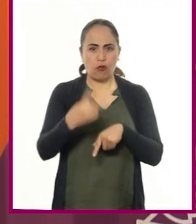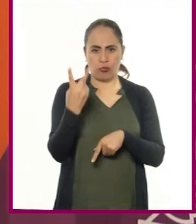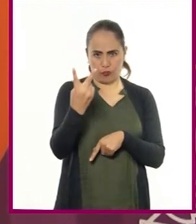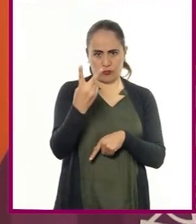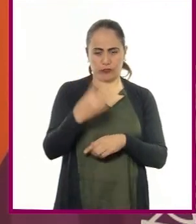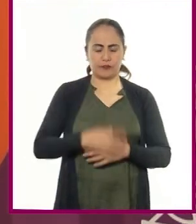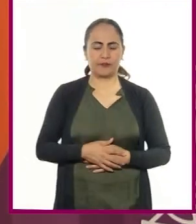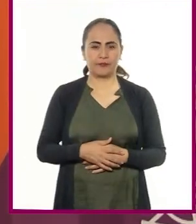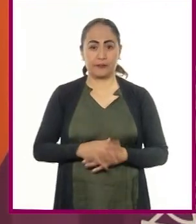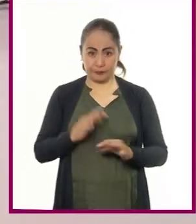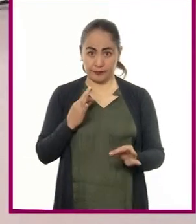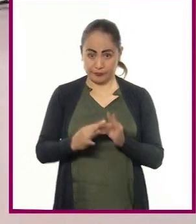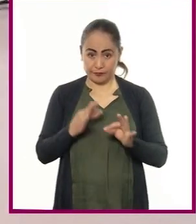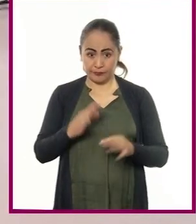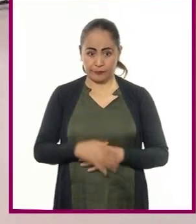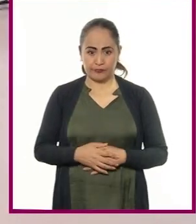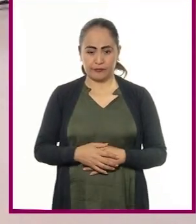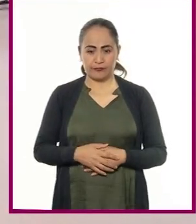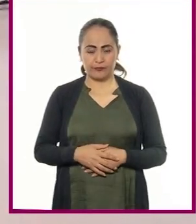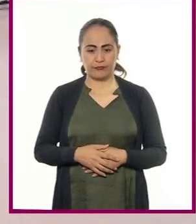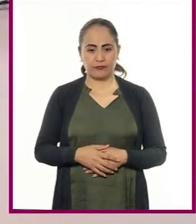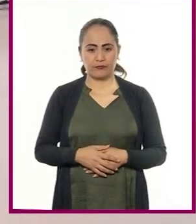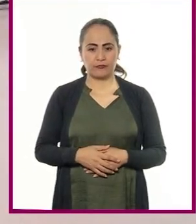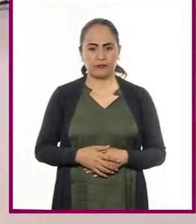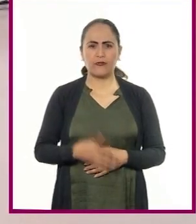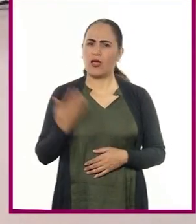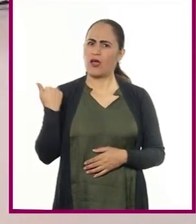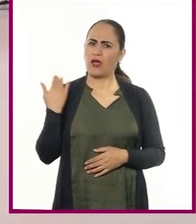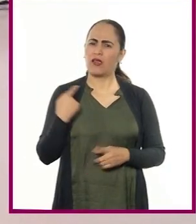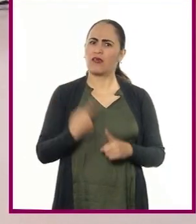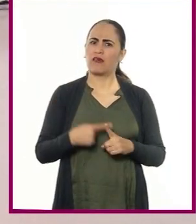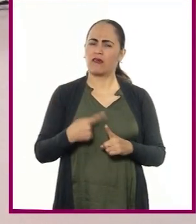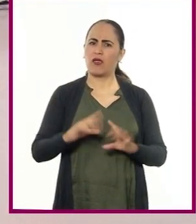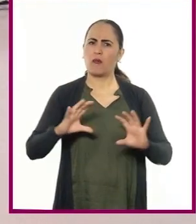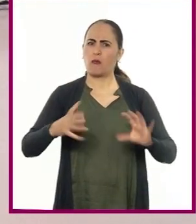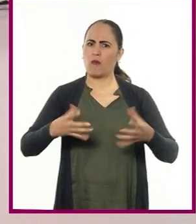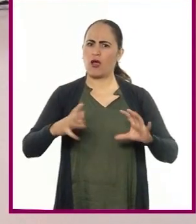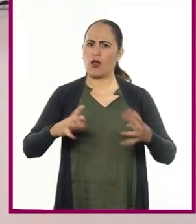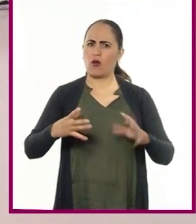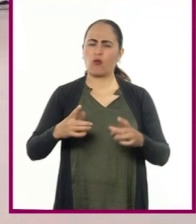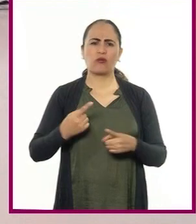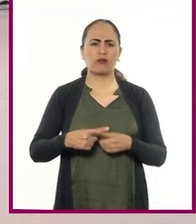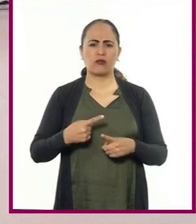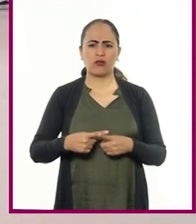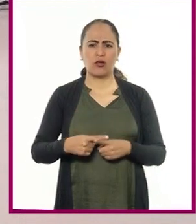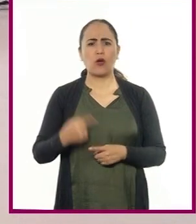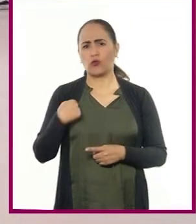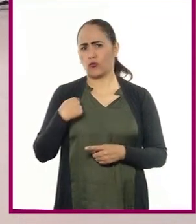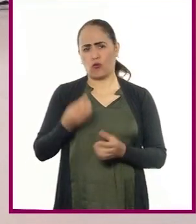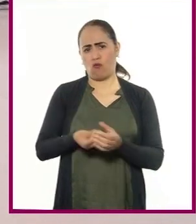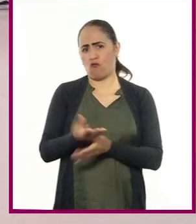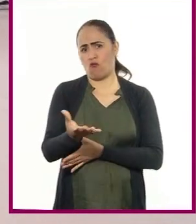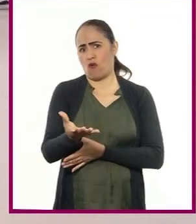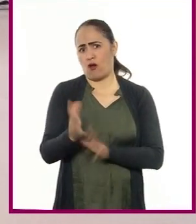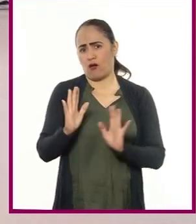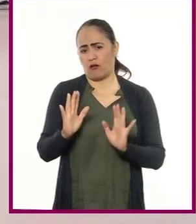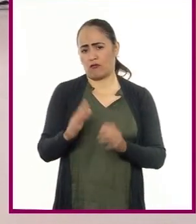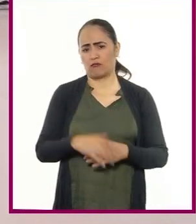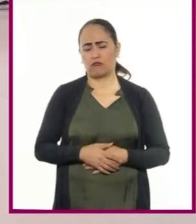¿Listos? Entonces, ¿quién se quedó la última vez con la posesión? Yo estaba fuera. Estaba